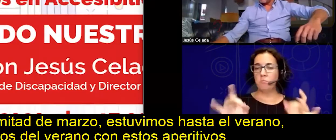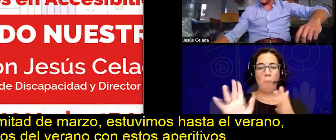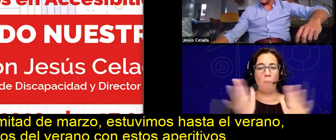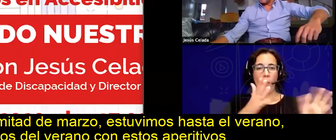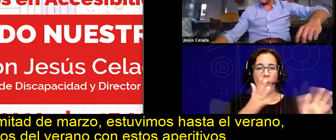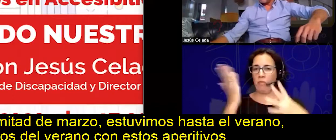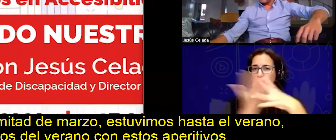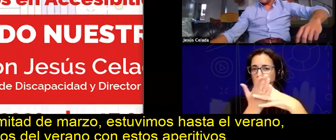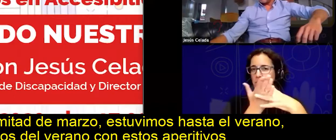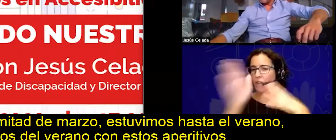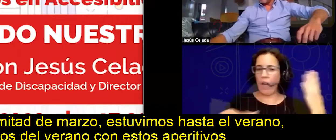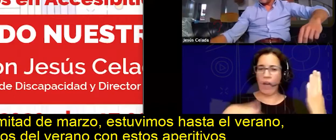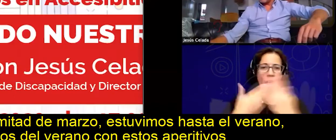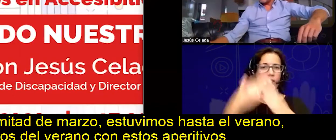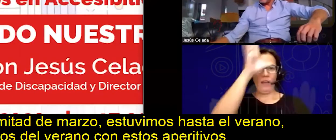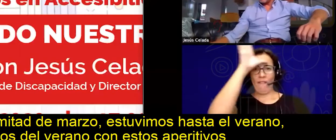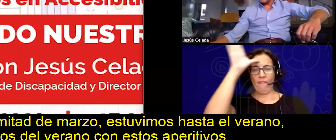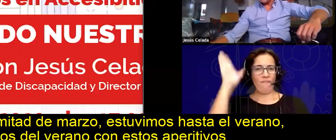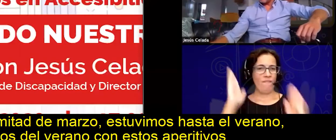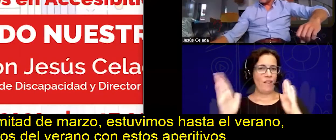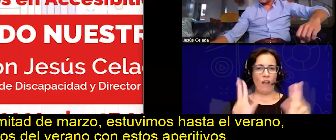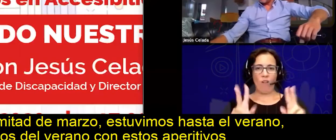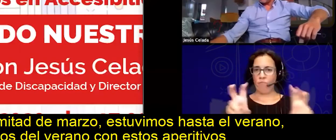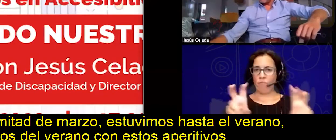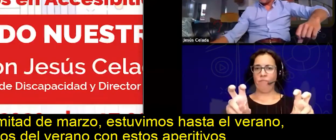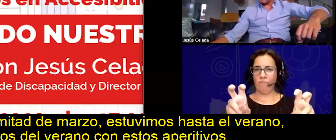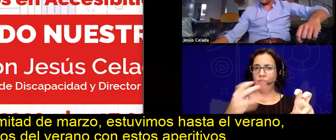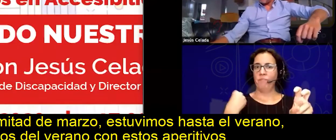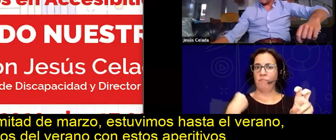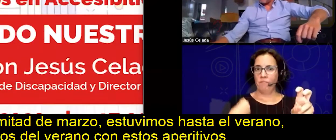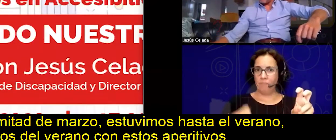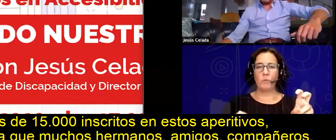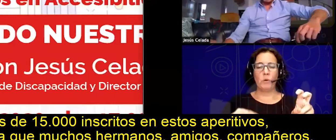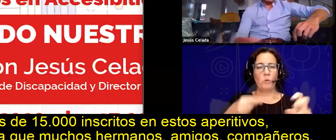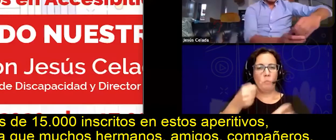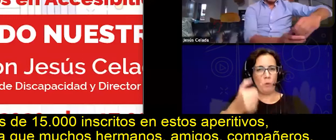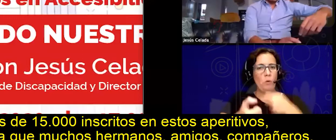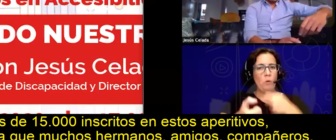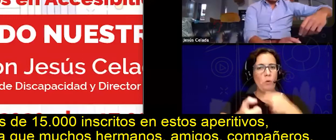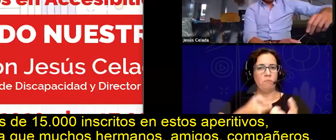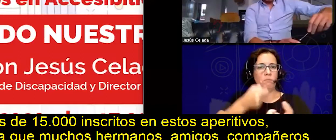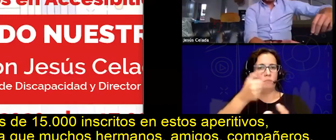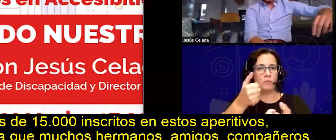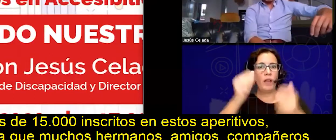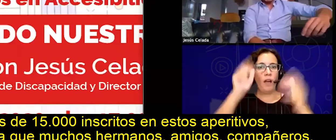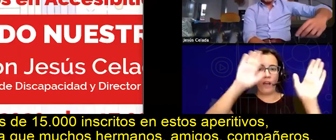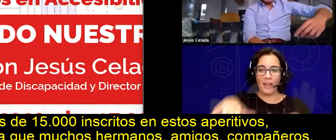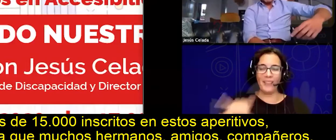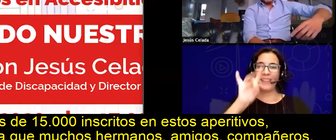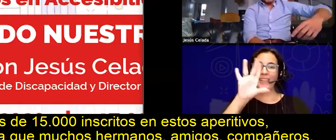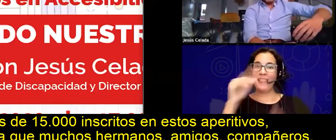hasta el verano, principios del verano, con estos aperitivos, y tuvimos más de 15.000 inscritos